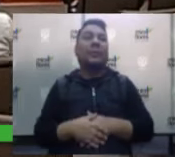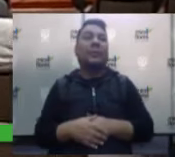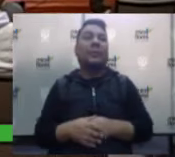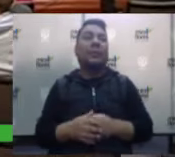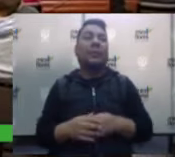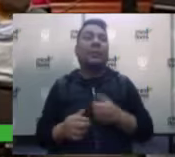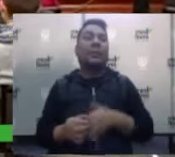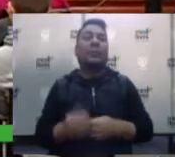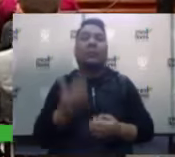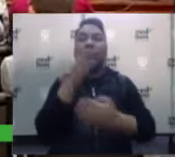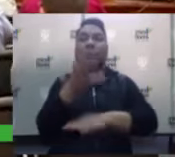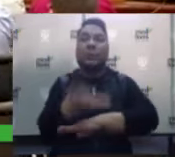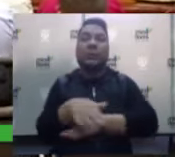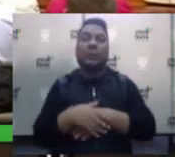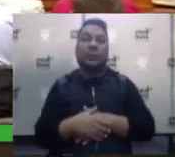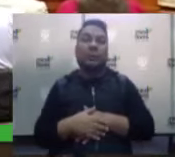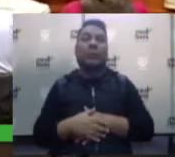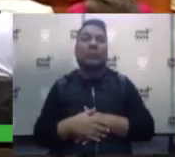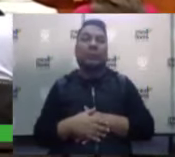Aló, aló. Uh-huh. Buenas tardes.